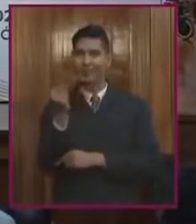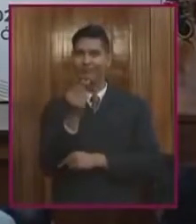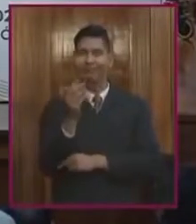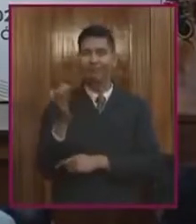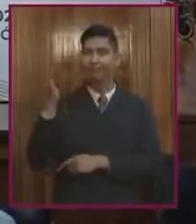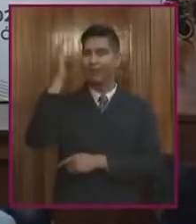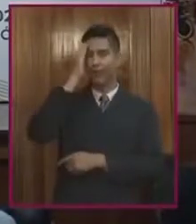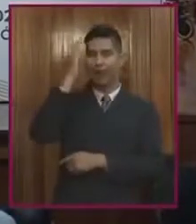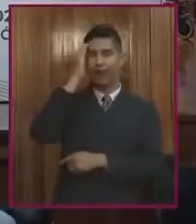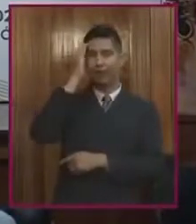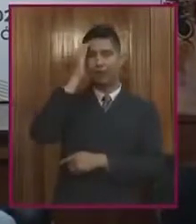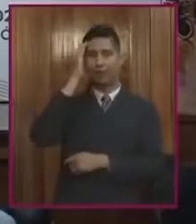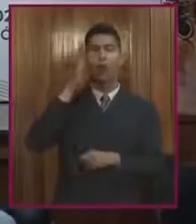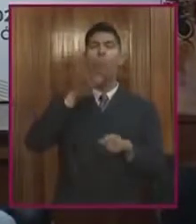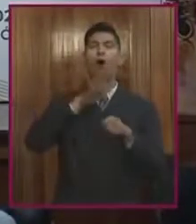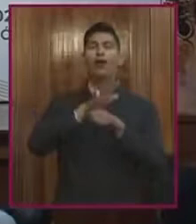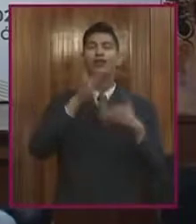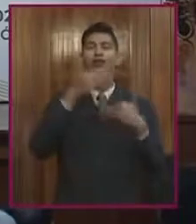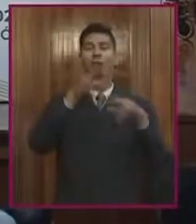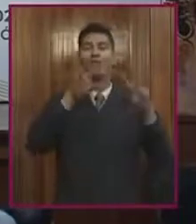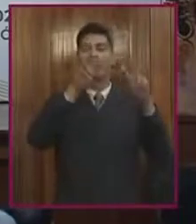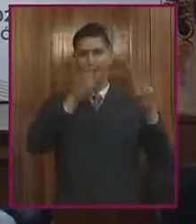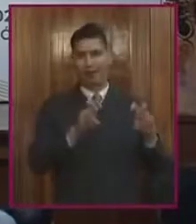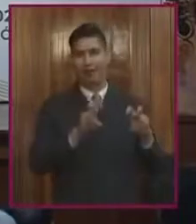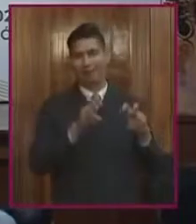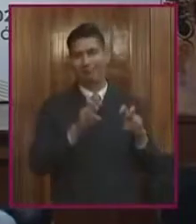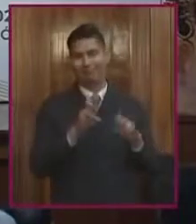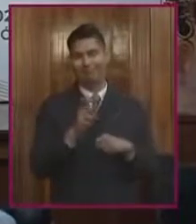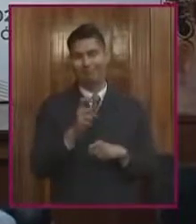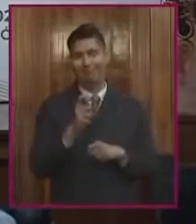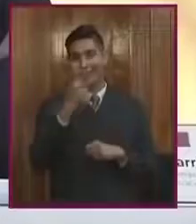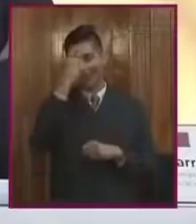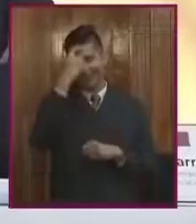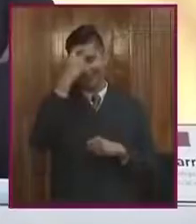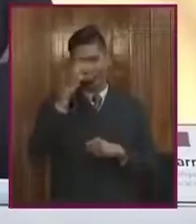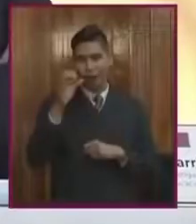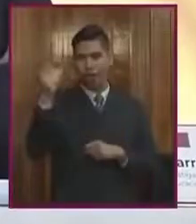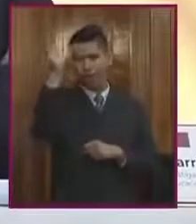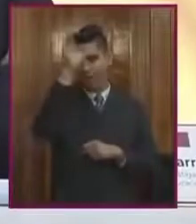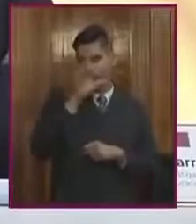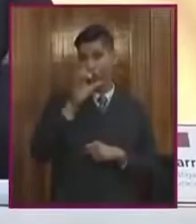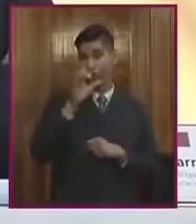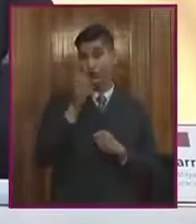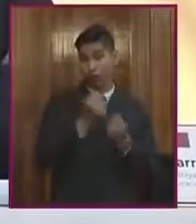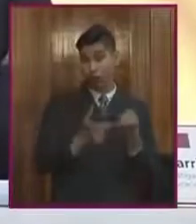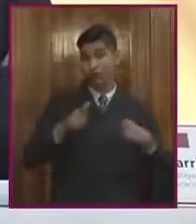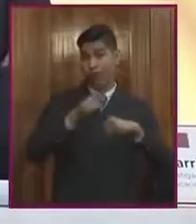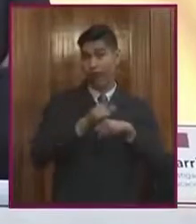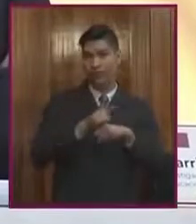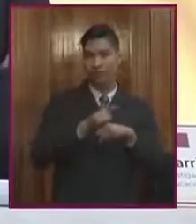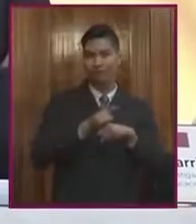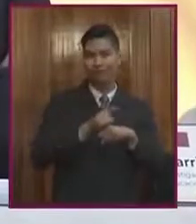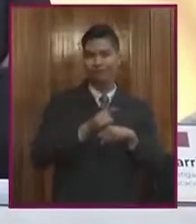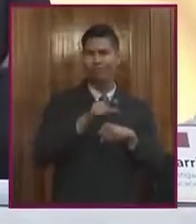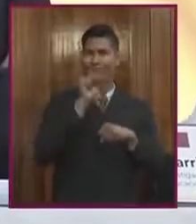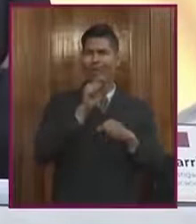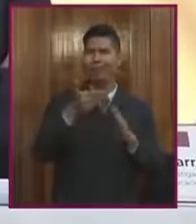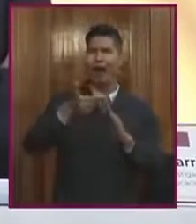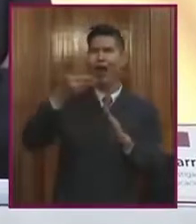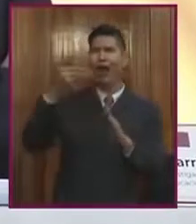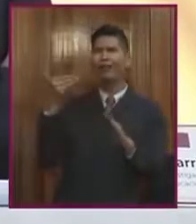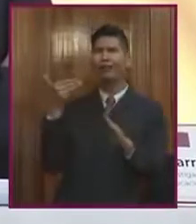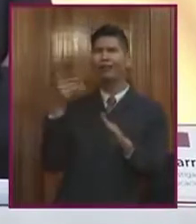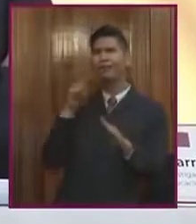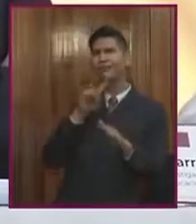liderazgo intelectual, académico y de transformación social, con la cual nació hace más de